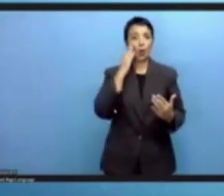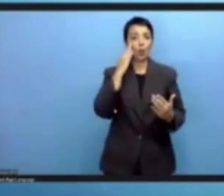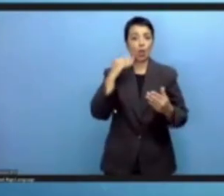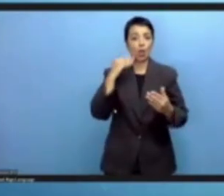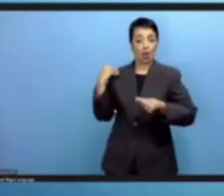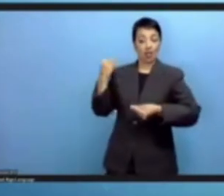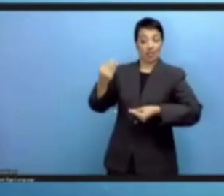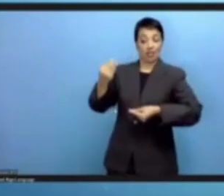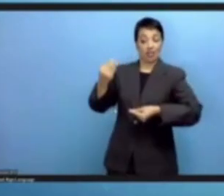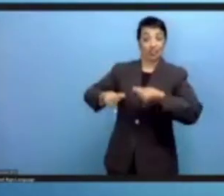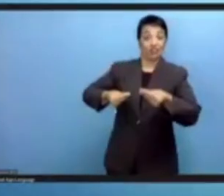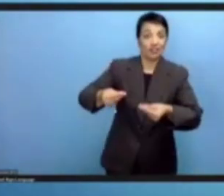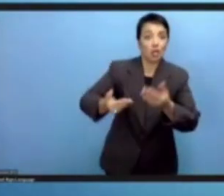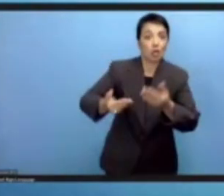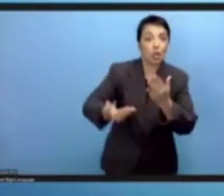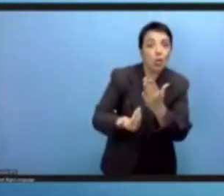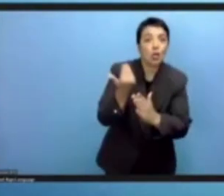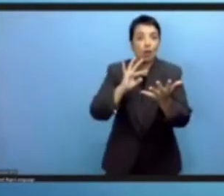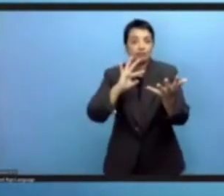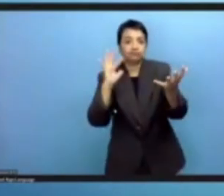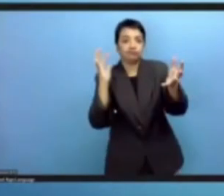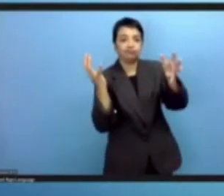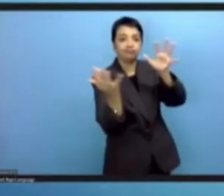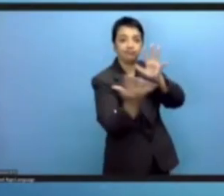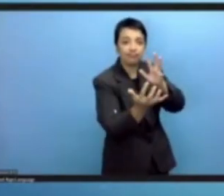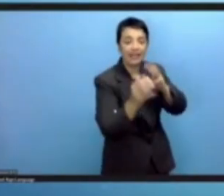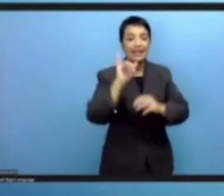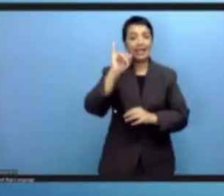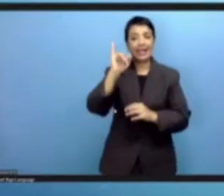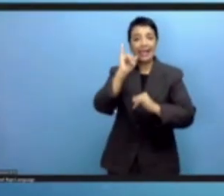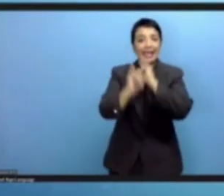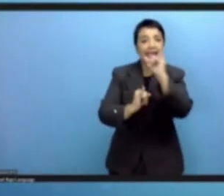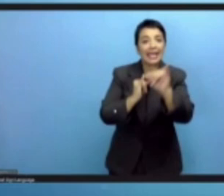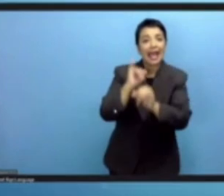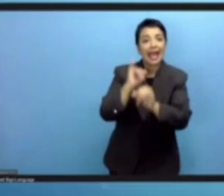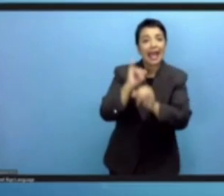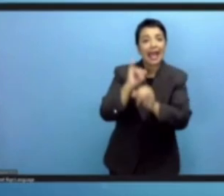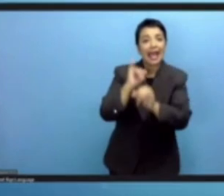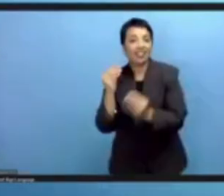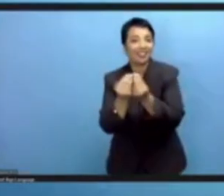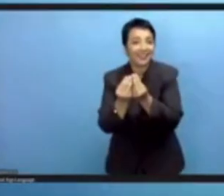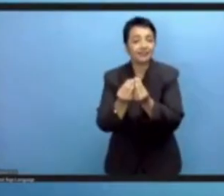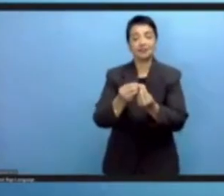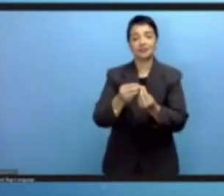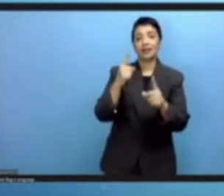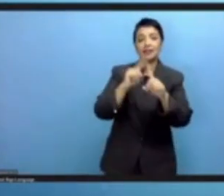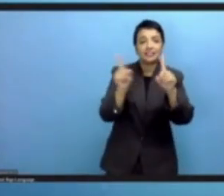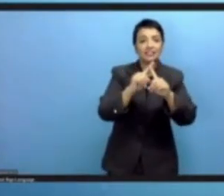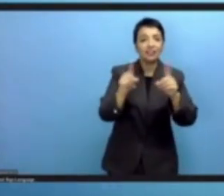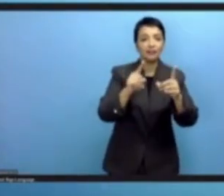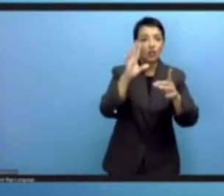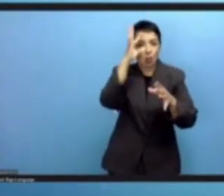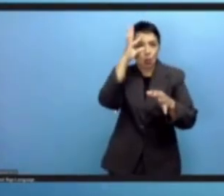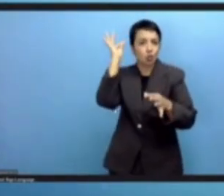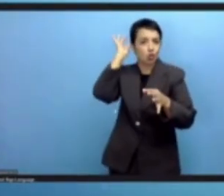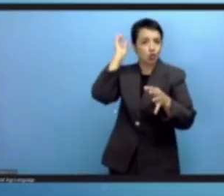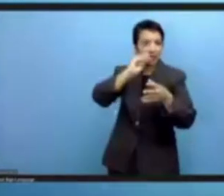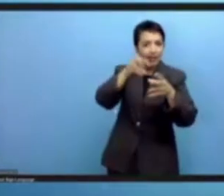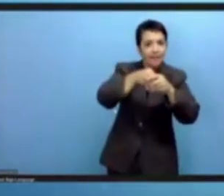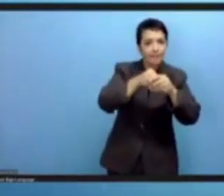pasar a la próxima generación de redes inteligentes de internet de las cosas la informativa cuántica